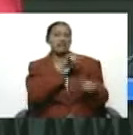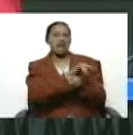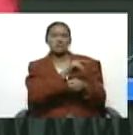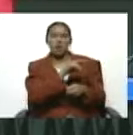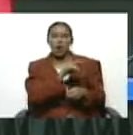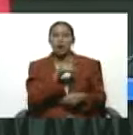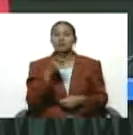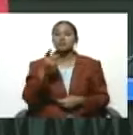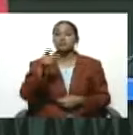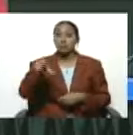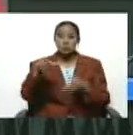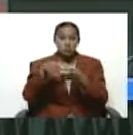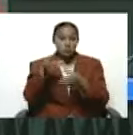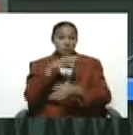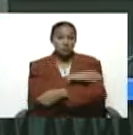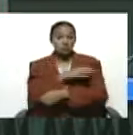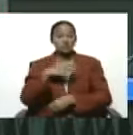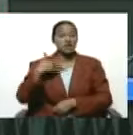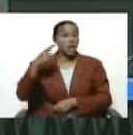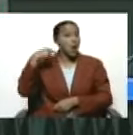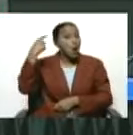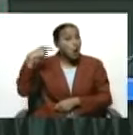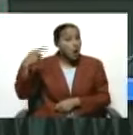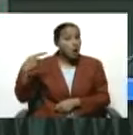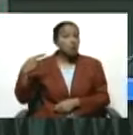van a intentar actos de violencia.